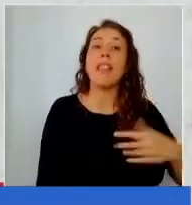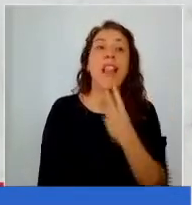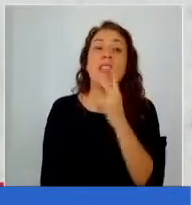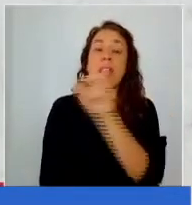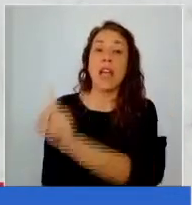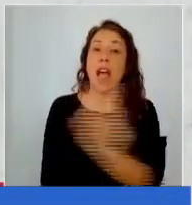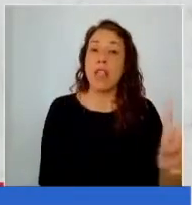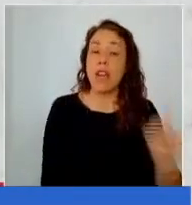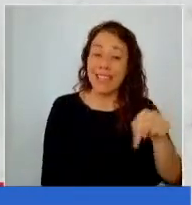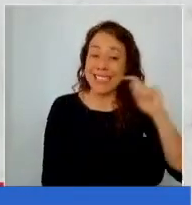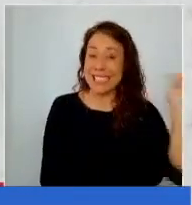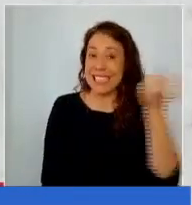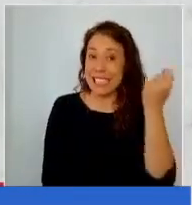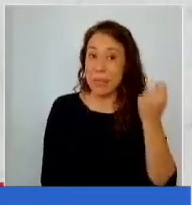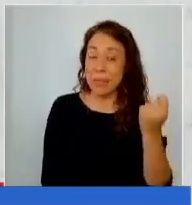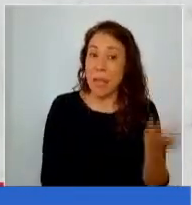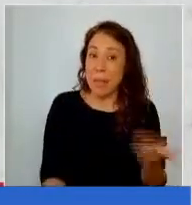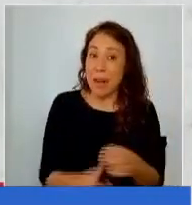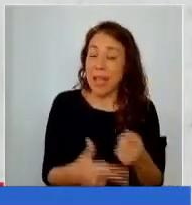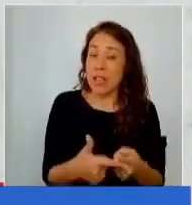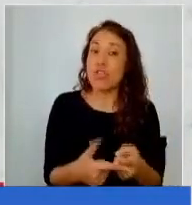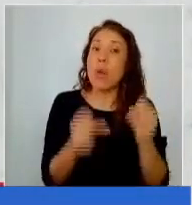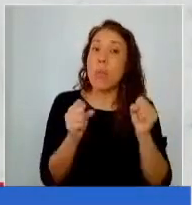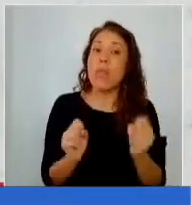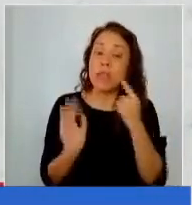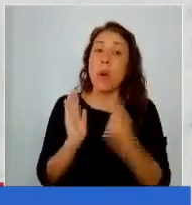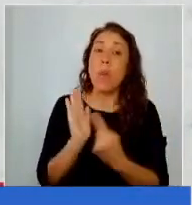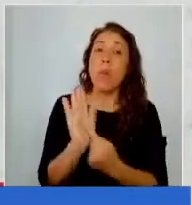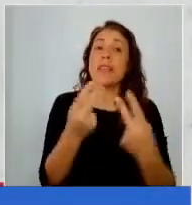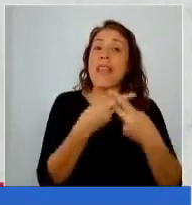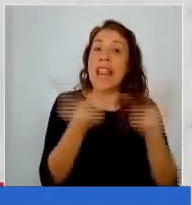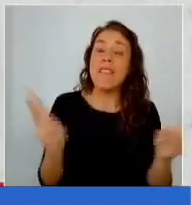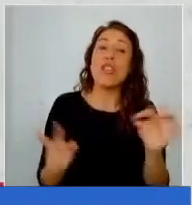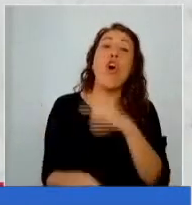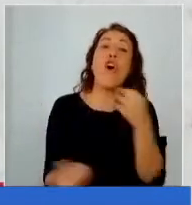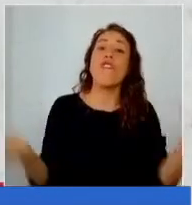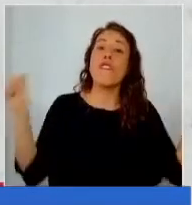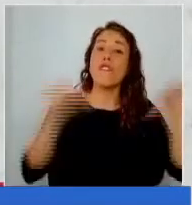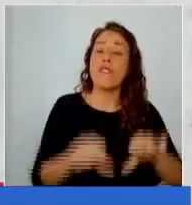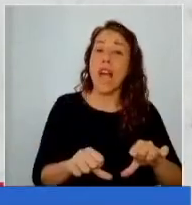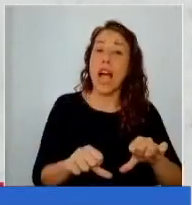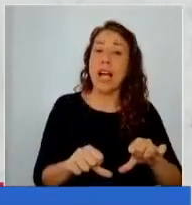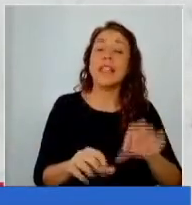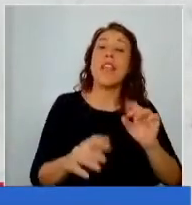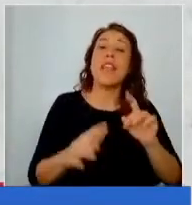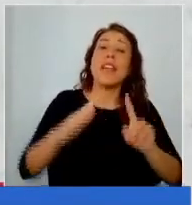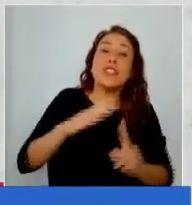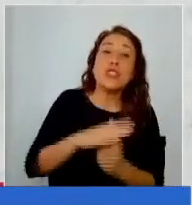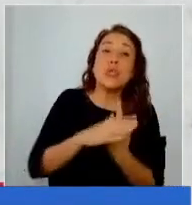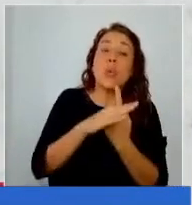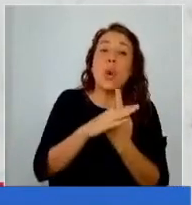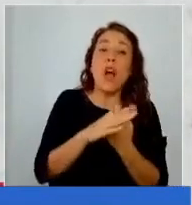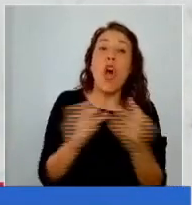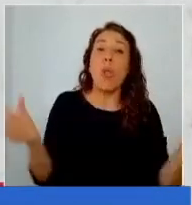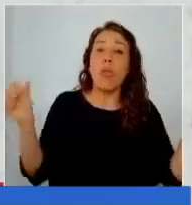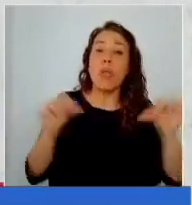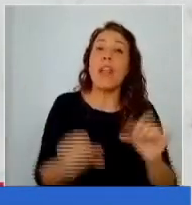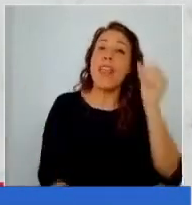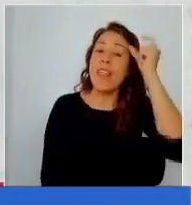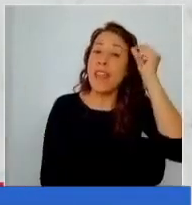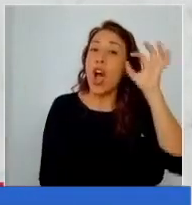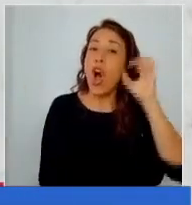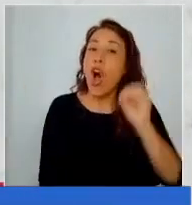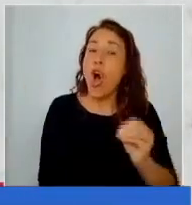entonces puede ser símbolo de libertad o fracaso de nacimiento declive de entendimiento o disenso